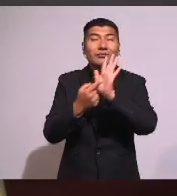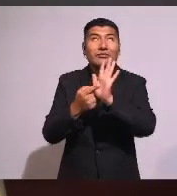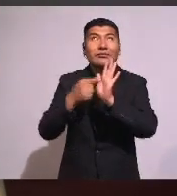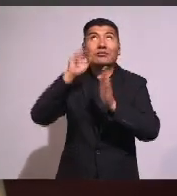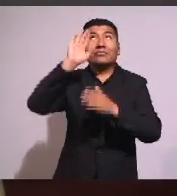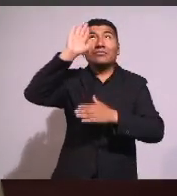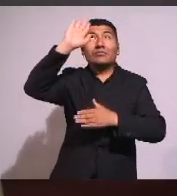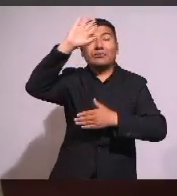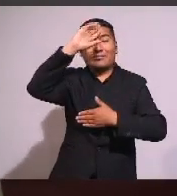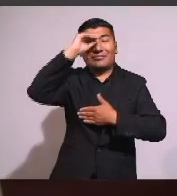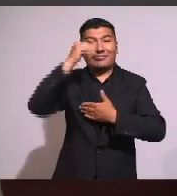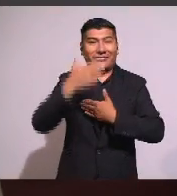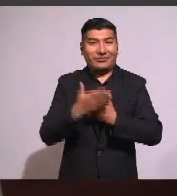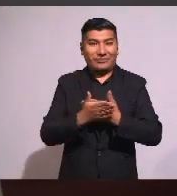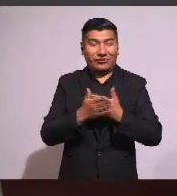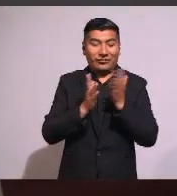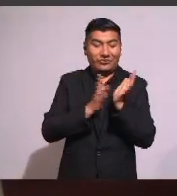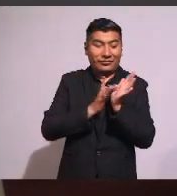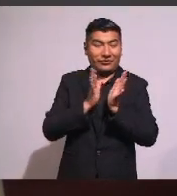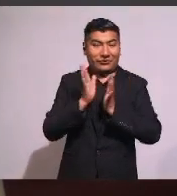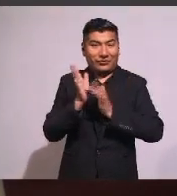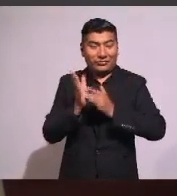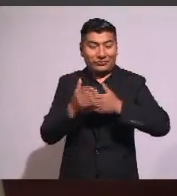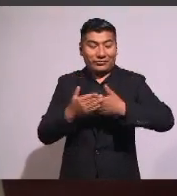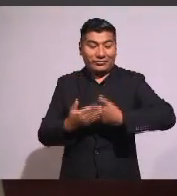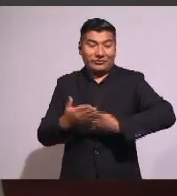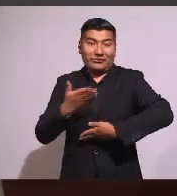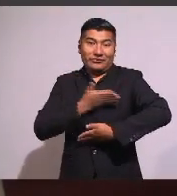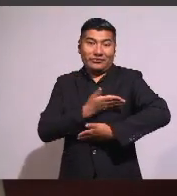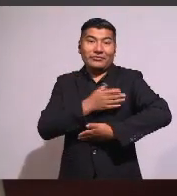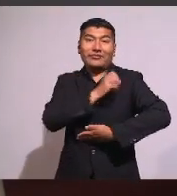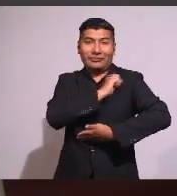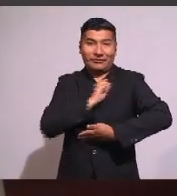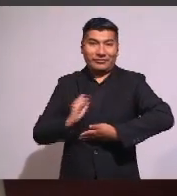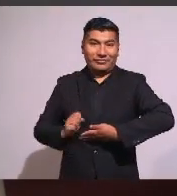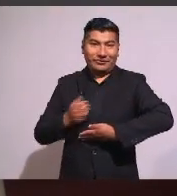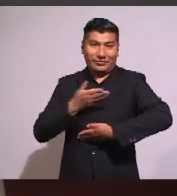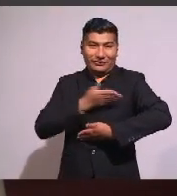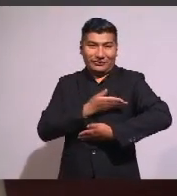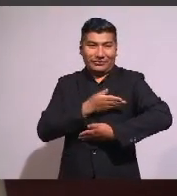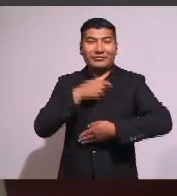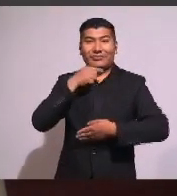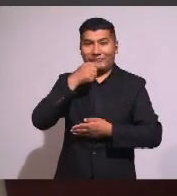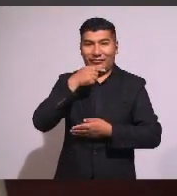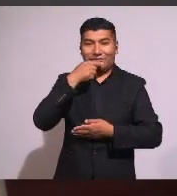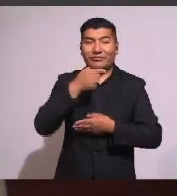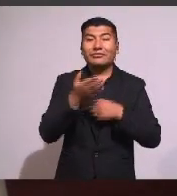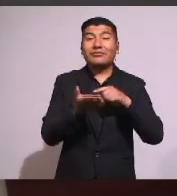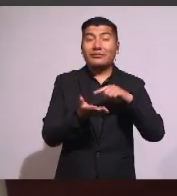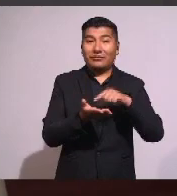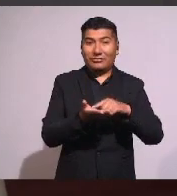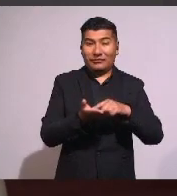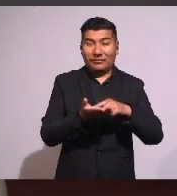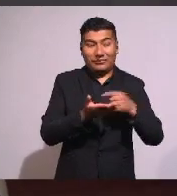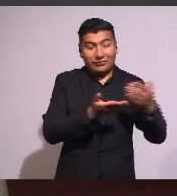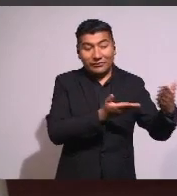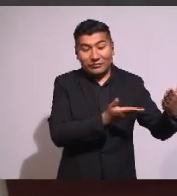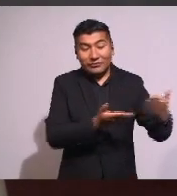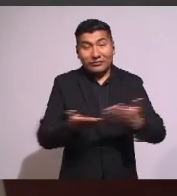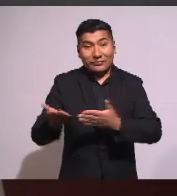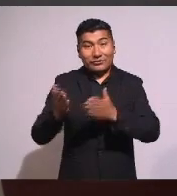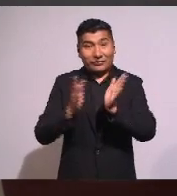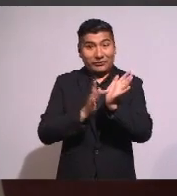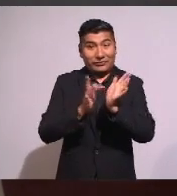Hijo, al niño Jesús, al Señor. Dice así: llevaron al